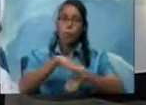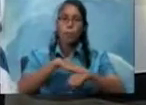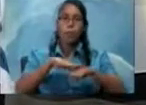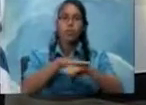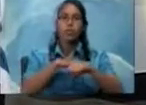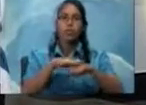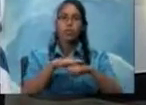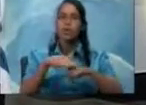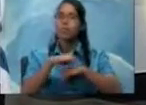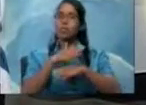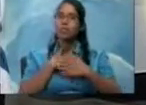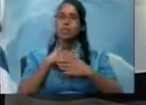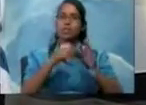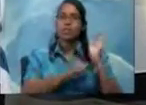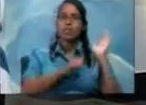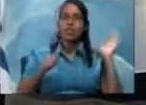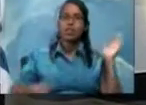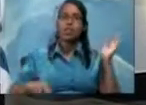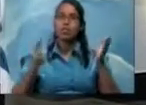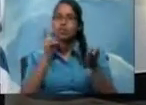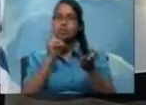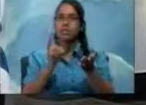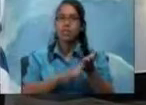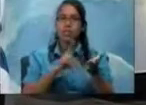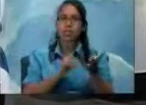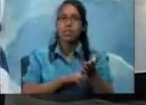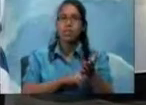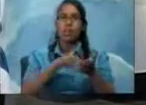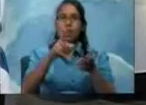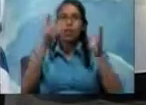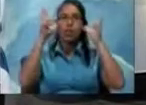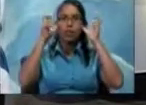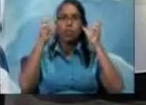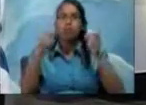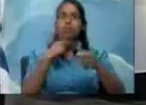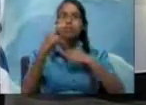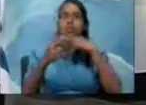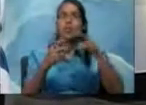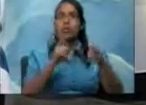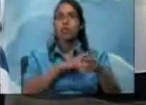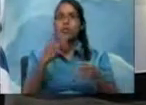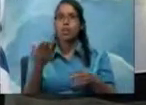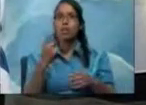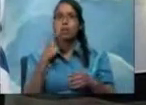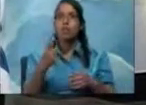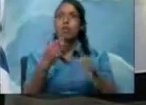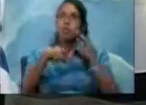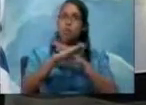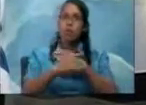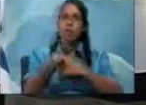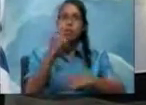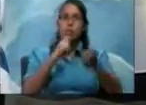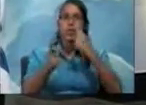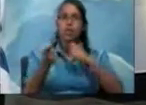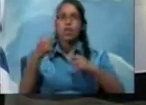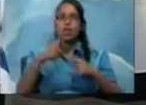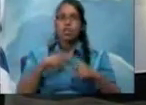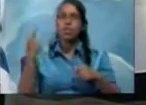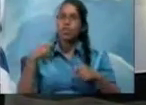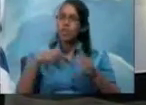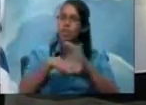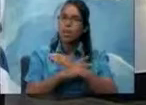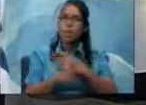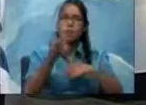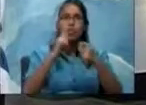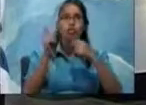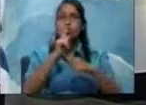Perdóname Señor la verdad que la escuché la voz de Pedro que me dijo vamos a pescar y yo no tenía que irme a pescar yo no